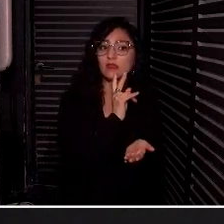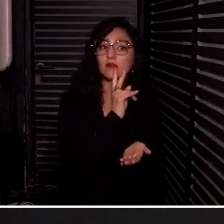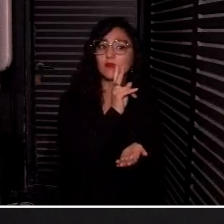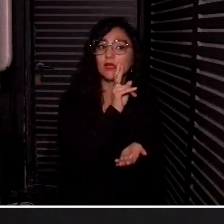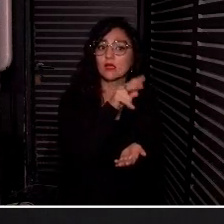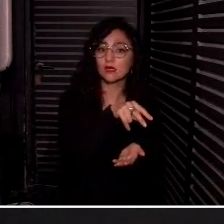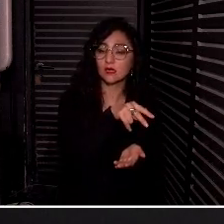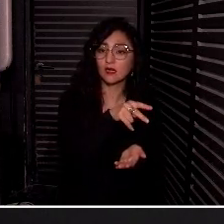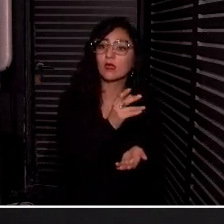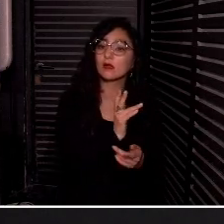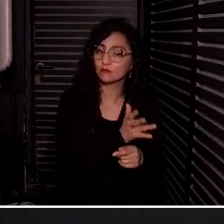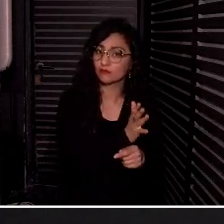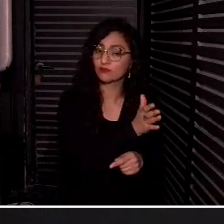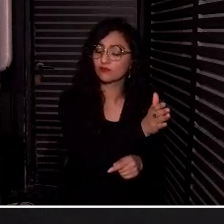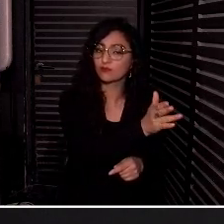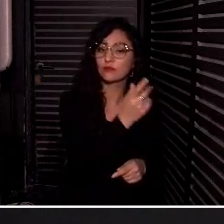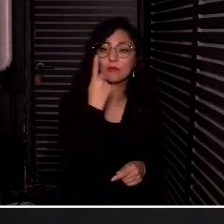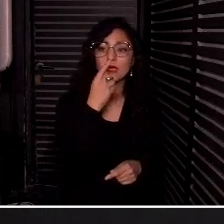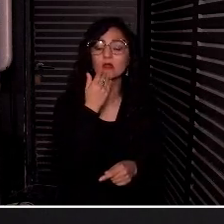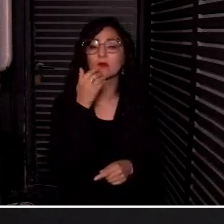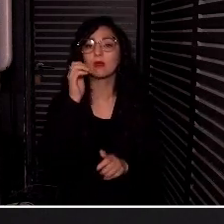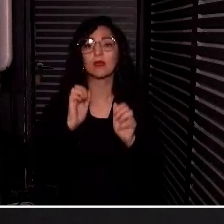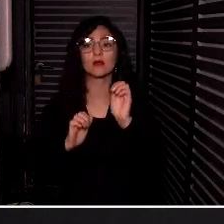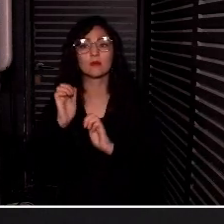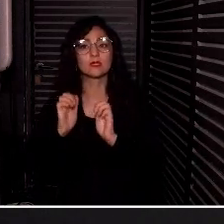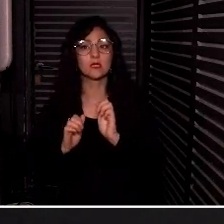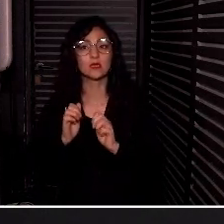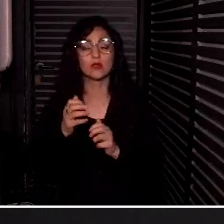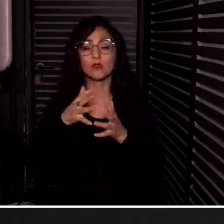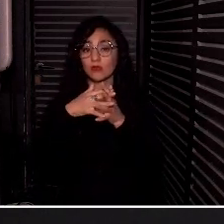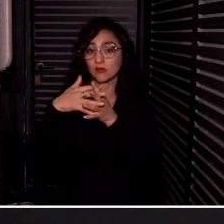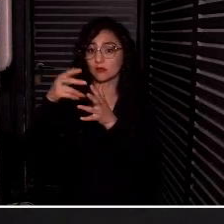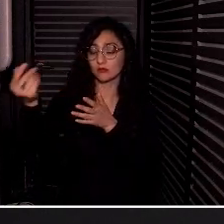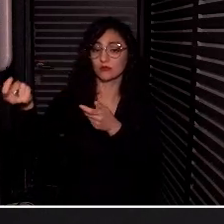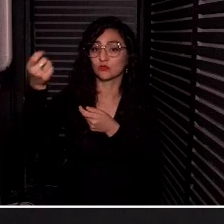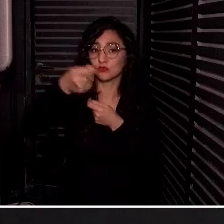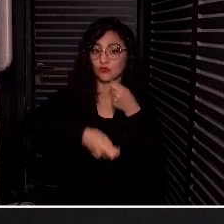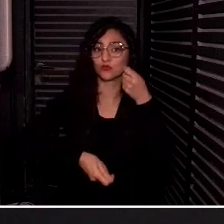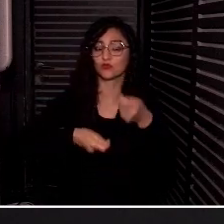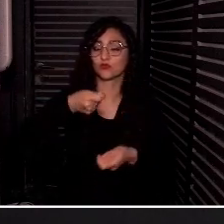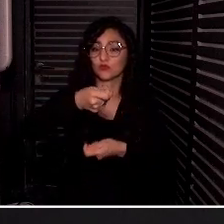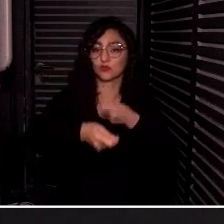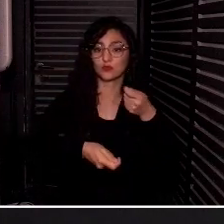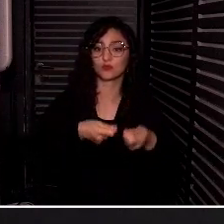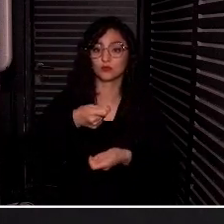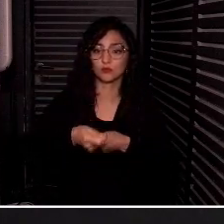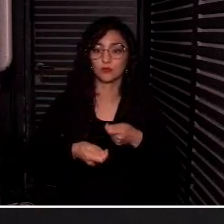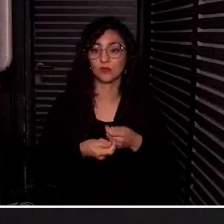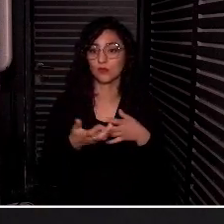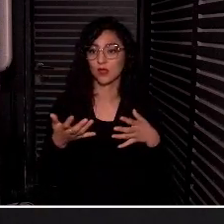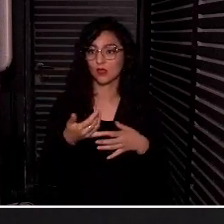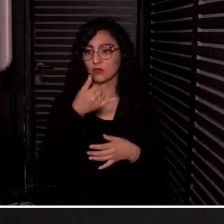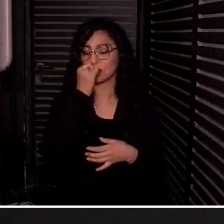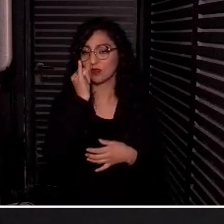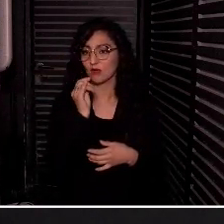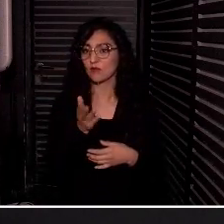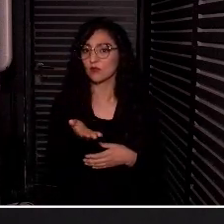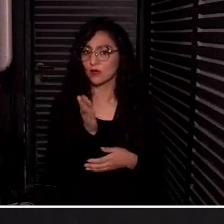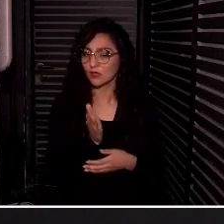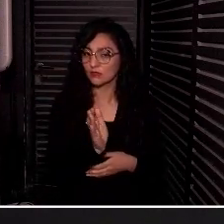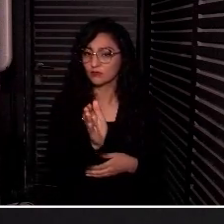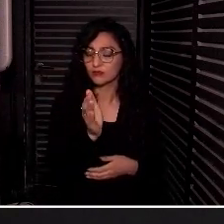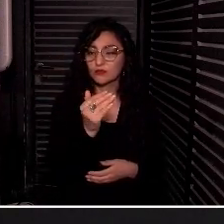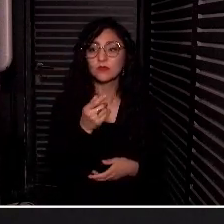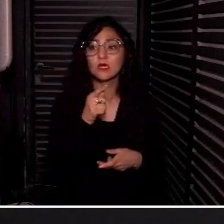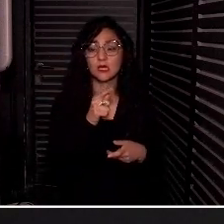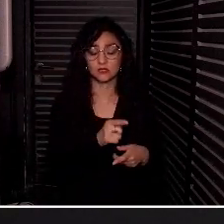también valoro que los empresarios y los gringos hayan querido seguir poniendo recursos durante tanto tiempo para que también subsistan y eso